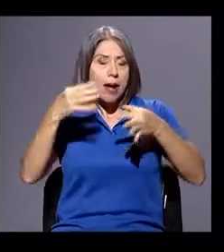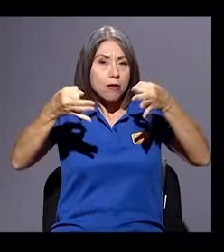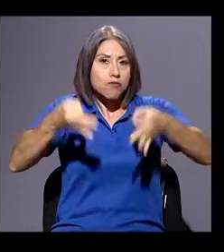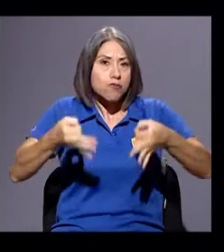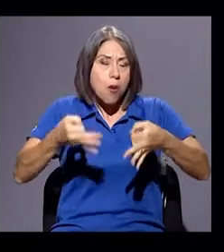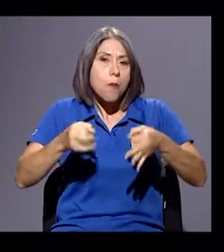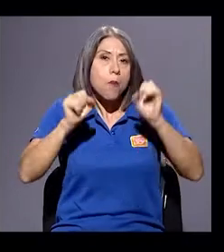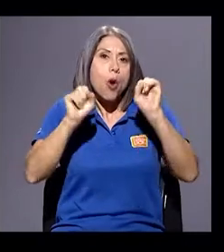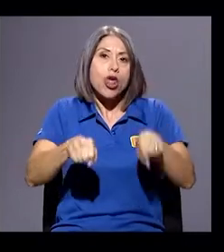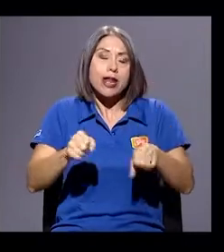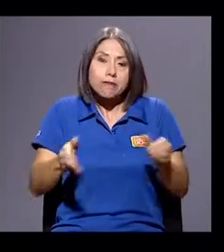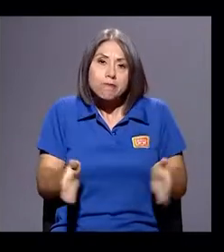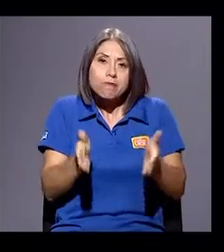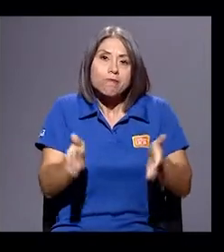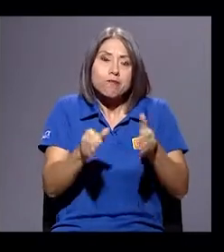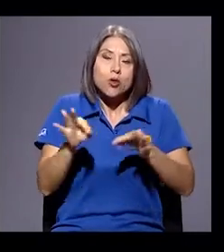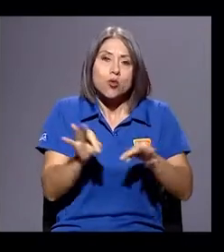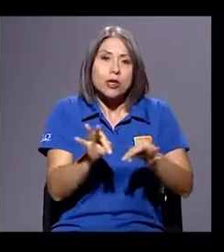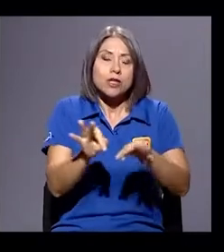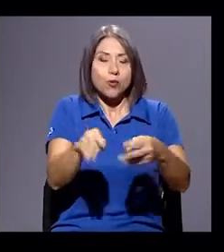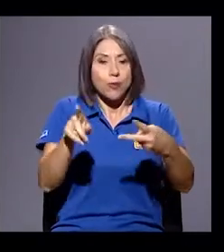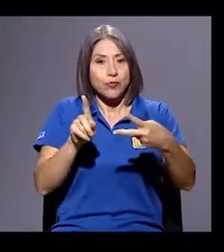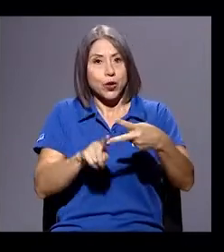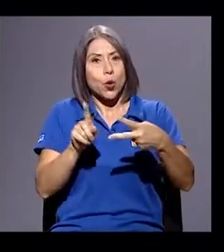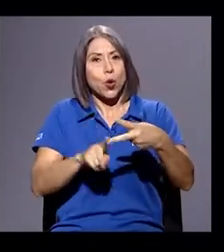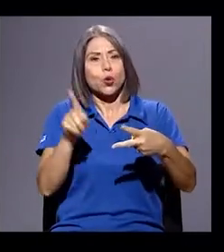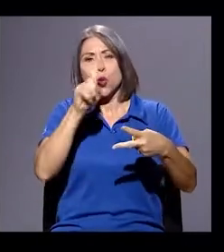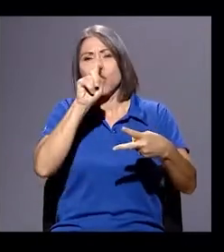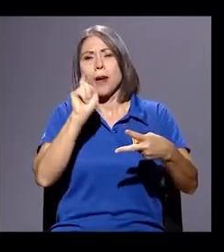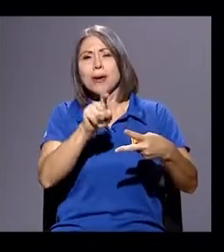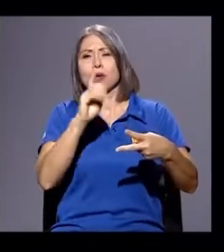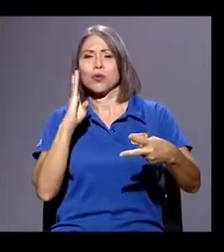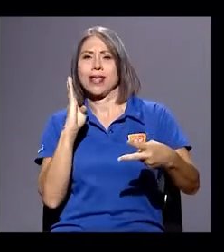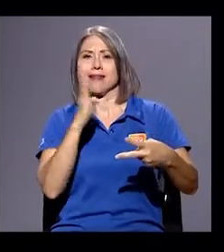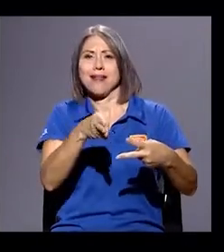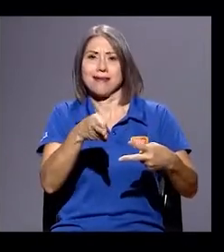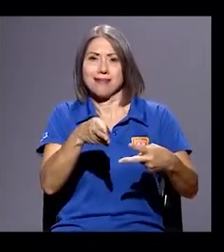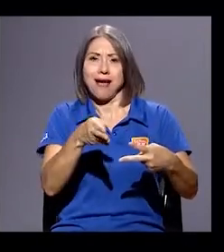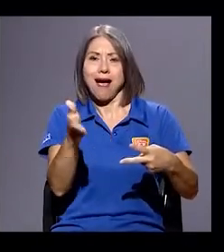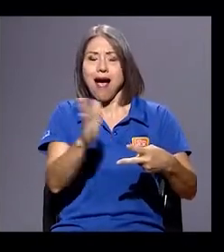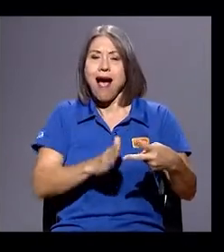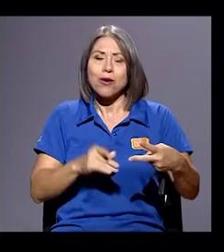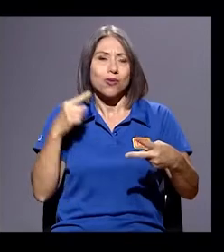hacia el sector. Y lo otro es una pregunta directa sobre algo que siempre se ha,